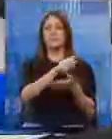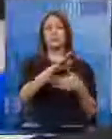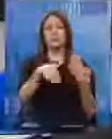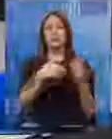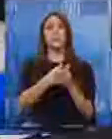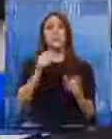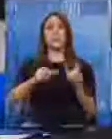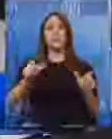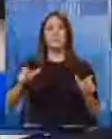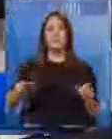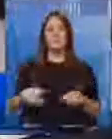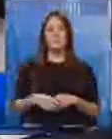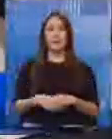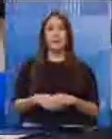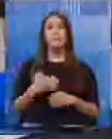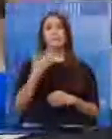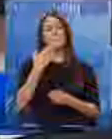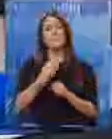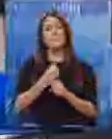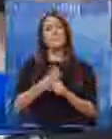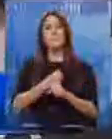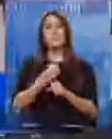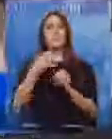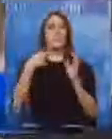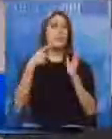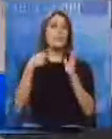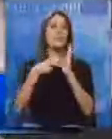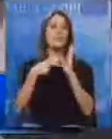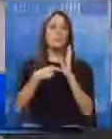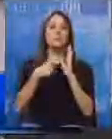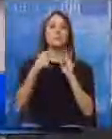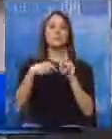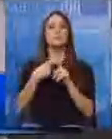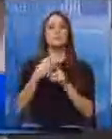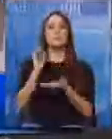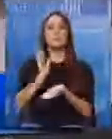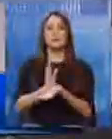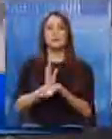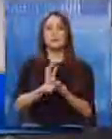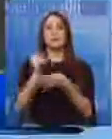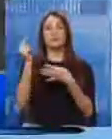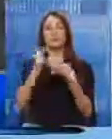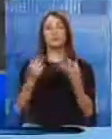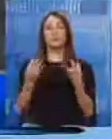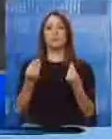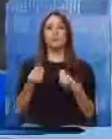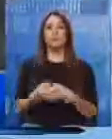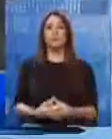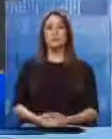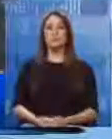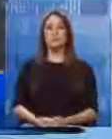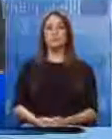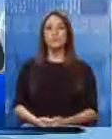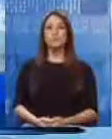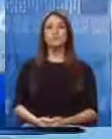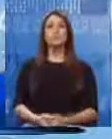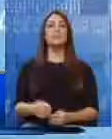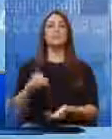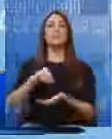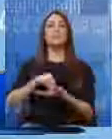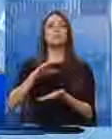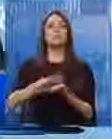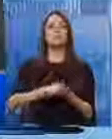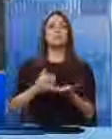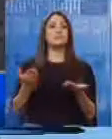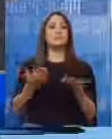los acreedores como empleados, obligaciones tributarias y del Seguro Social, entre otras. Inmediatamente se notificó, por